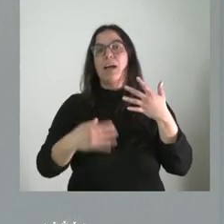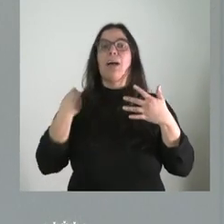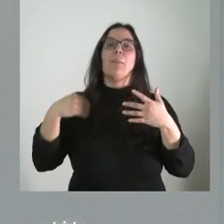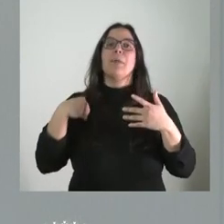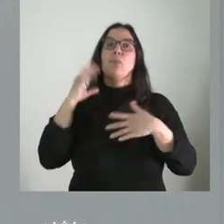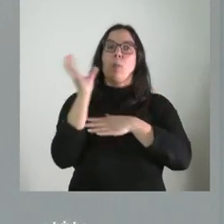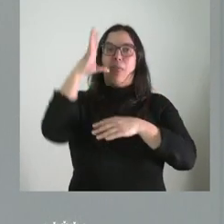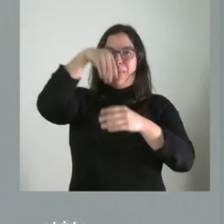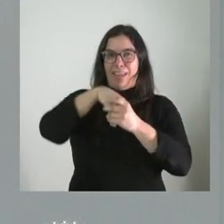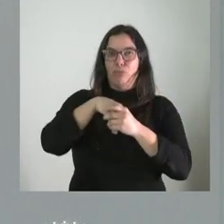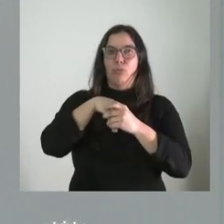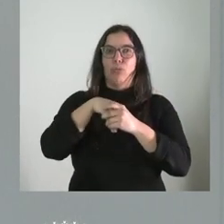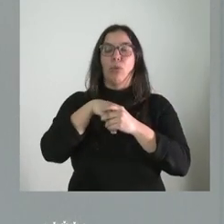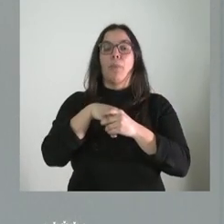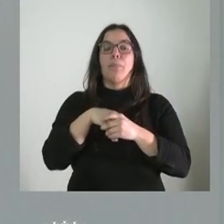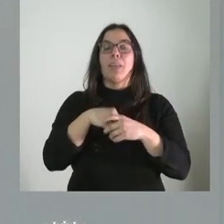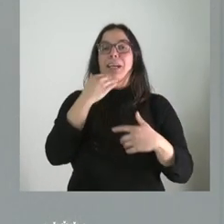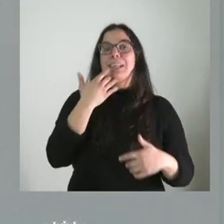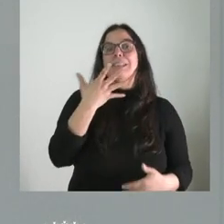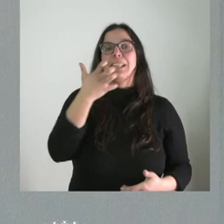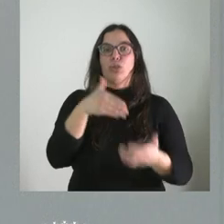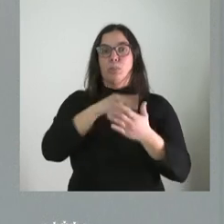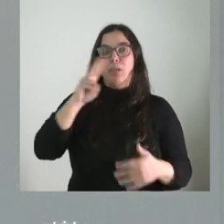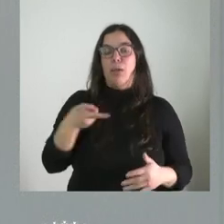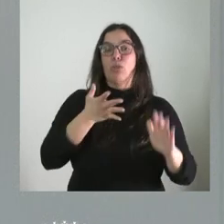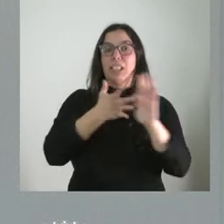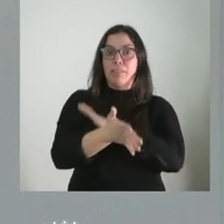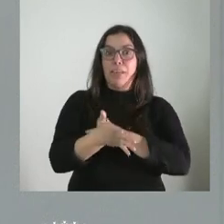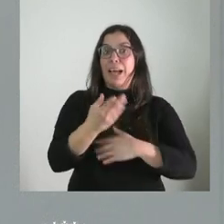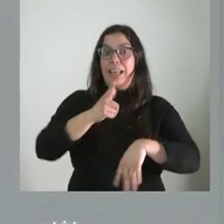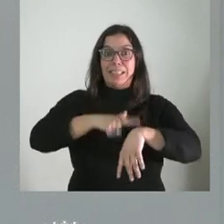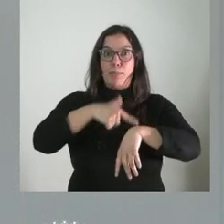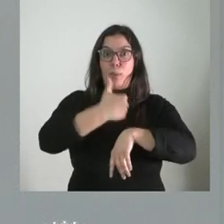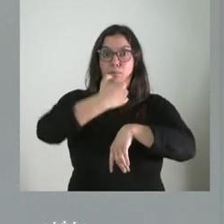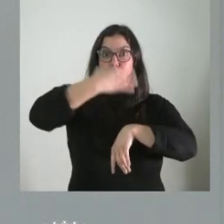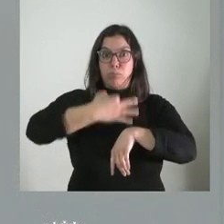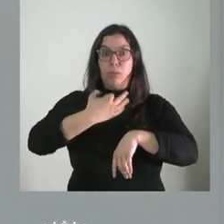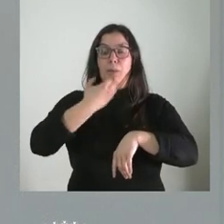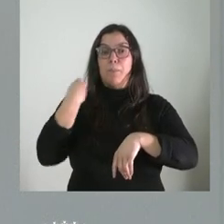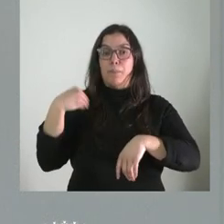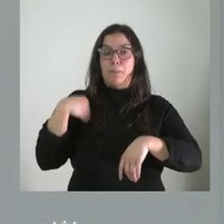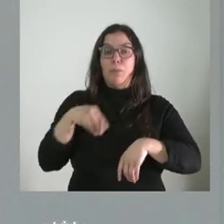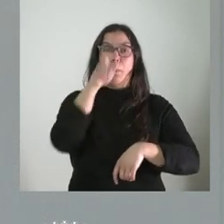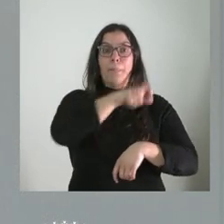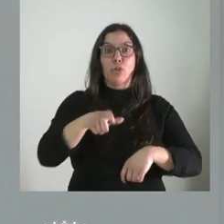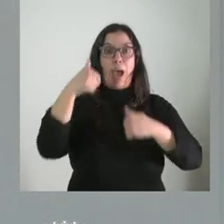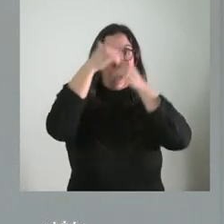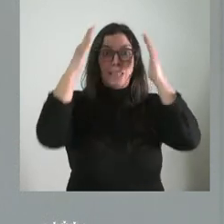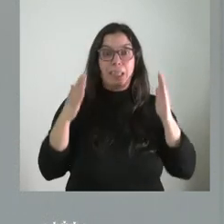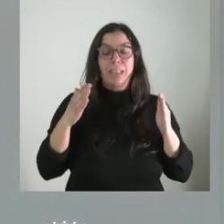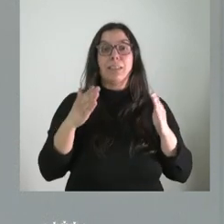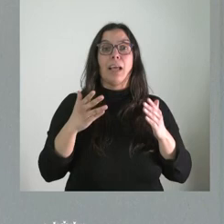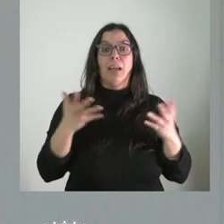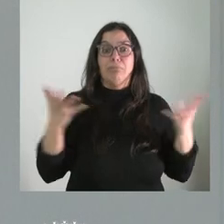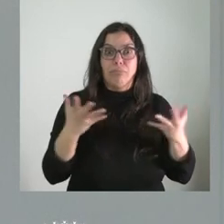comunidad Autónoma la inversión es casi medio millón de euros y va a permitir la consulta en tiempo real de los datos clínicos de las personas atendidas en la